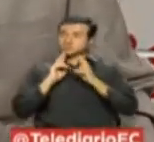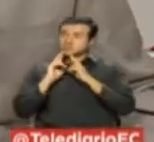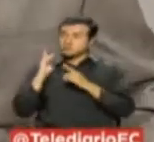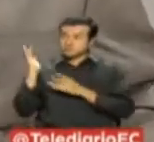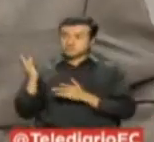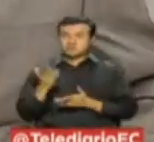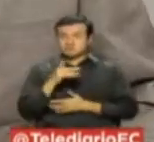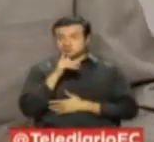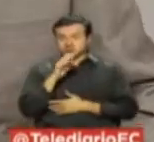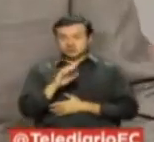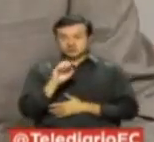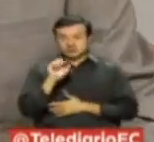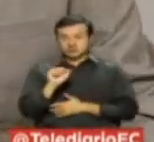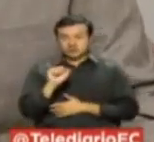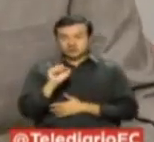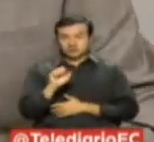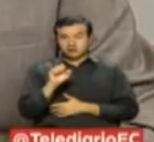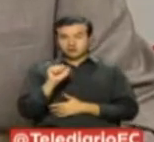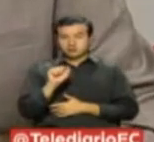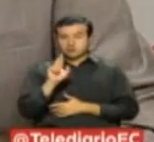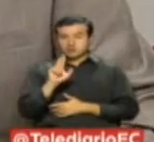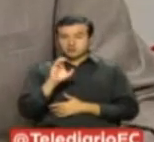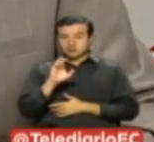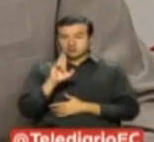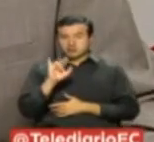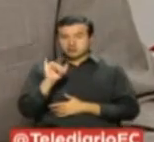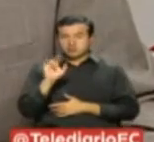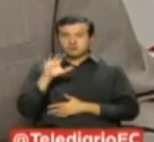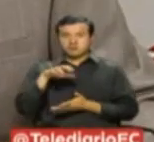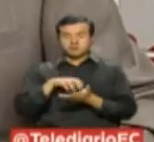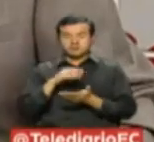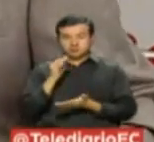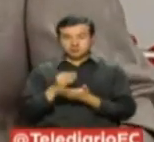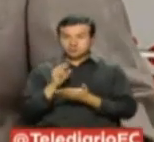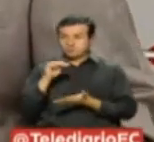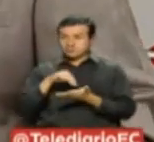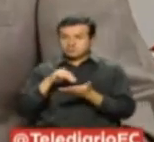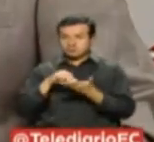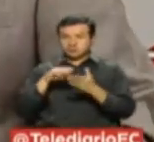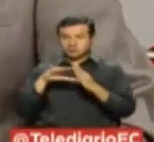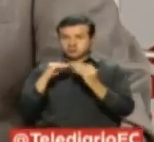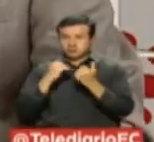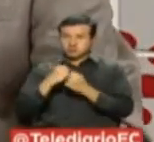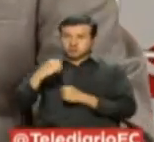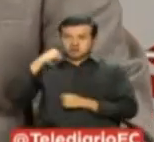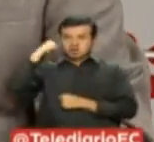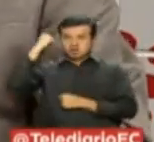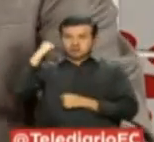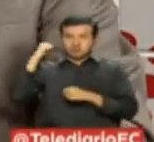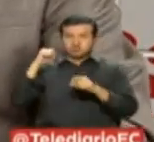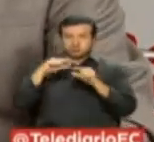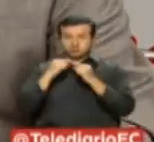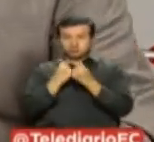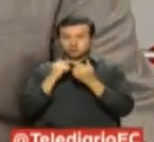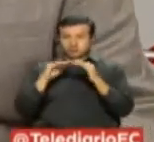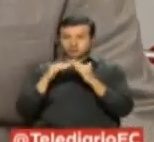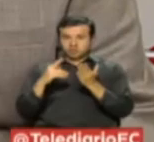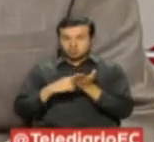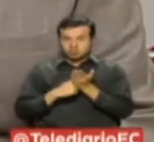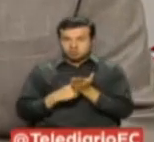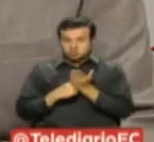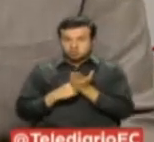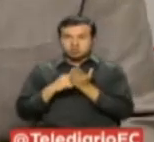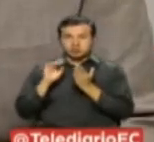esa pregunta está aquí césar carrión asambleísta por la provincia de cotopaxi integrante de la comisión de derechos colectivos comunitarios y de la